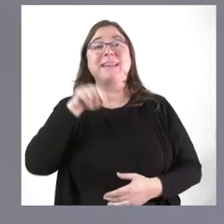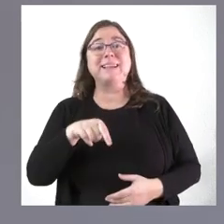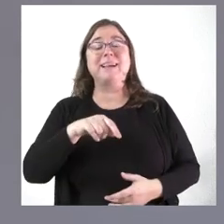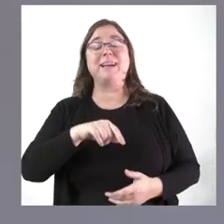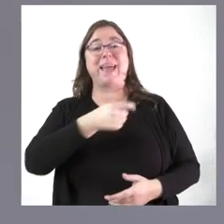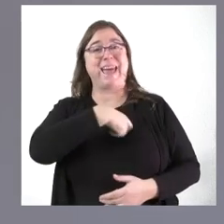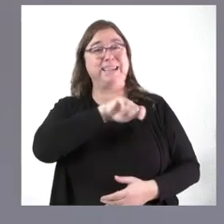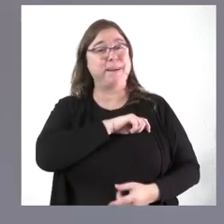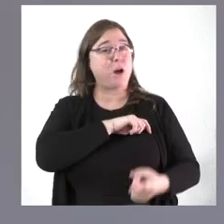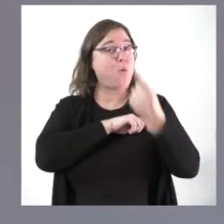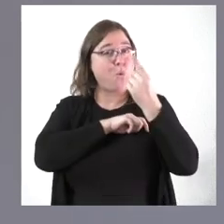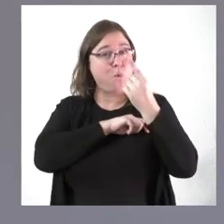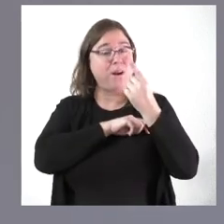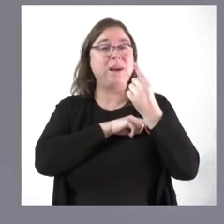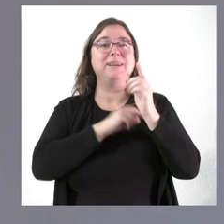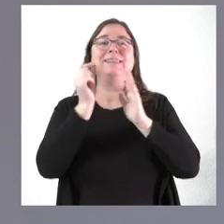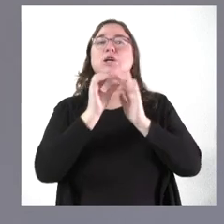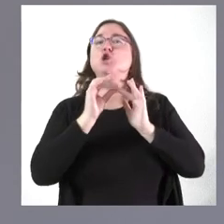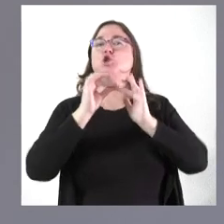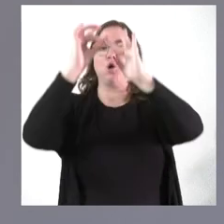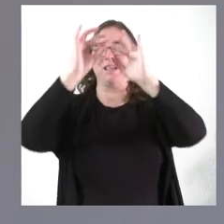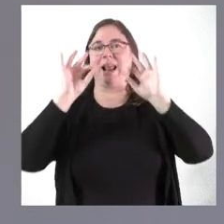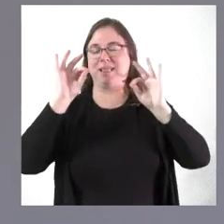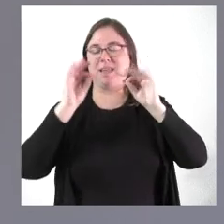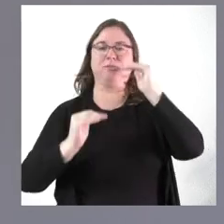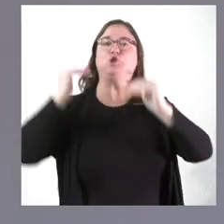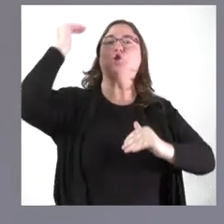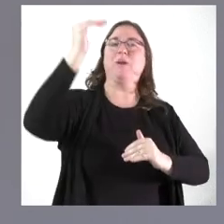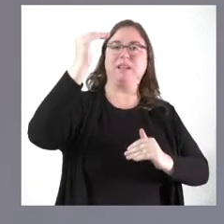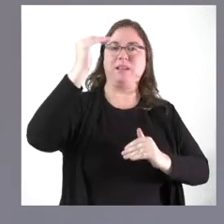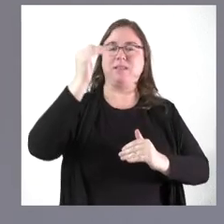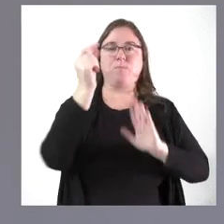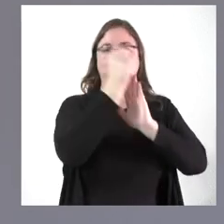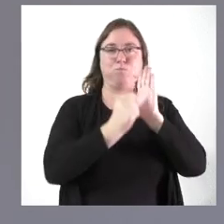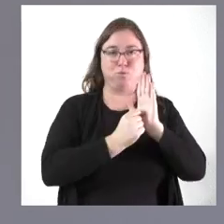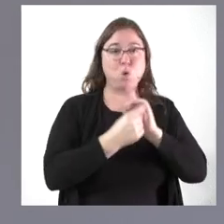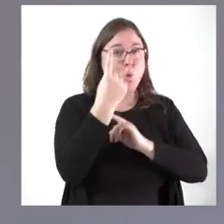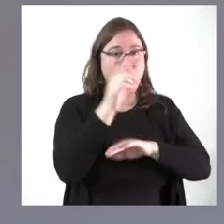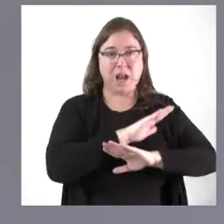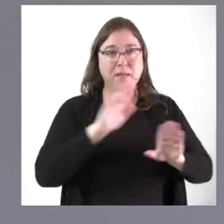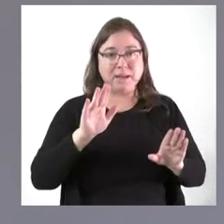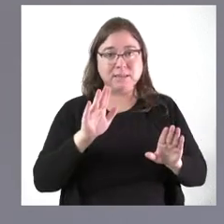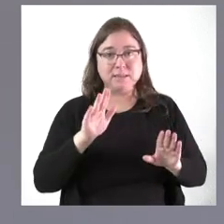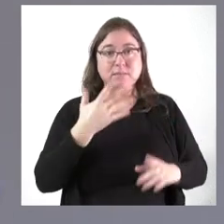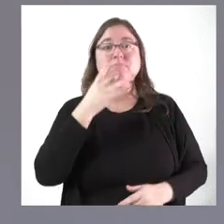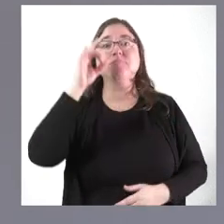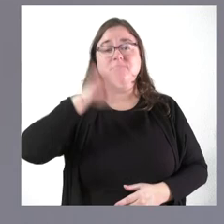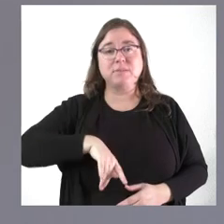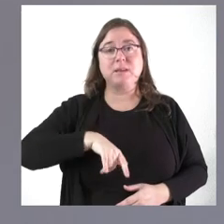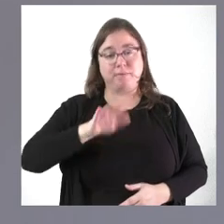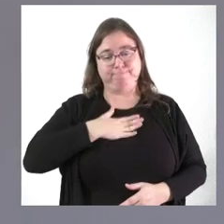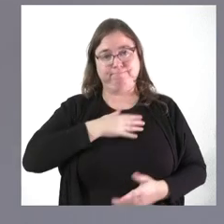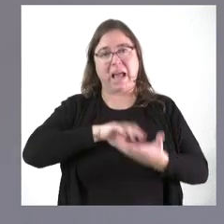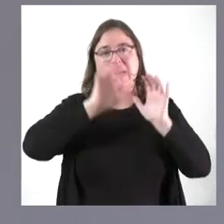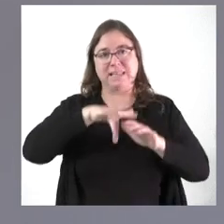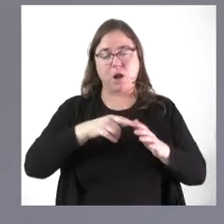una comunidad Autónoma con la calificación de sobresaliente por parte de los expertos independientes que hacen estas calificaciones y la comunidad Autónoma es